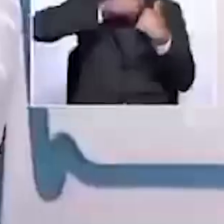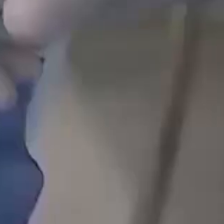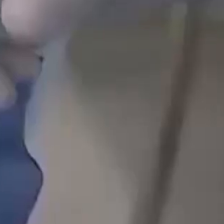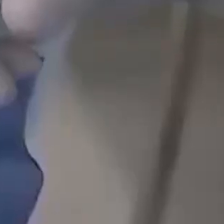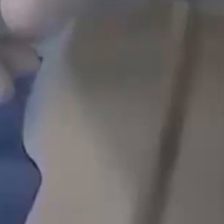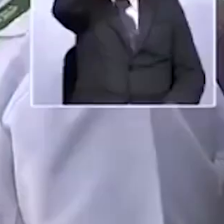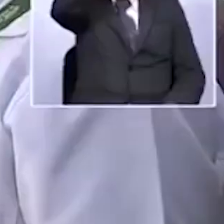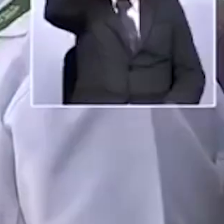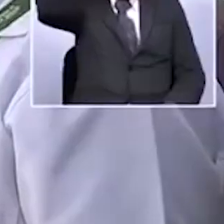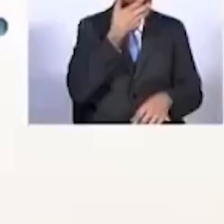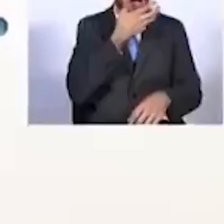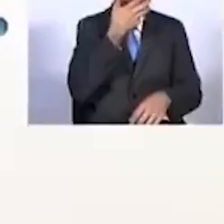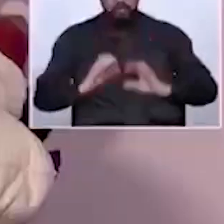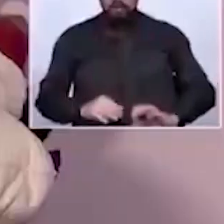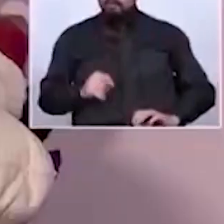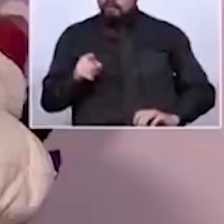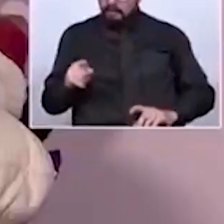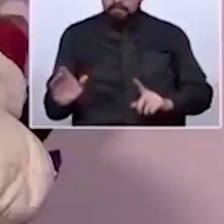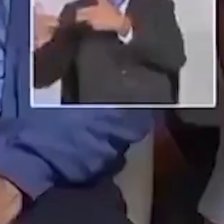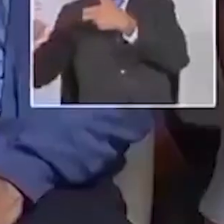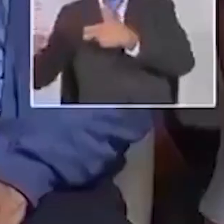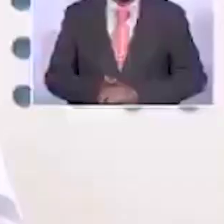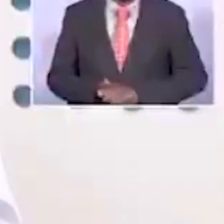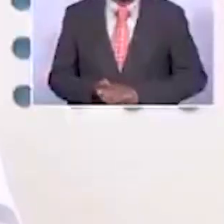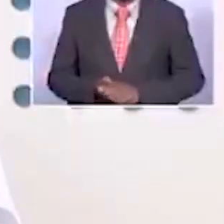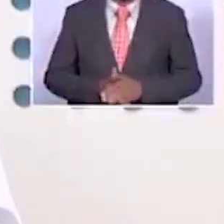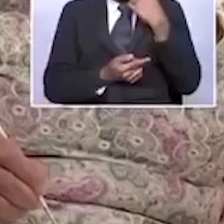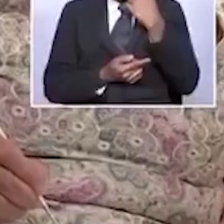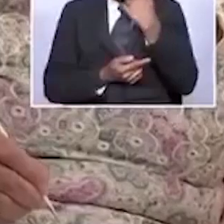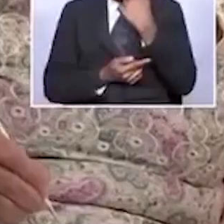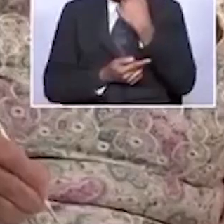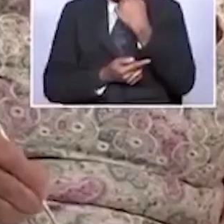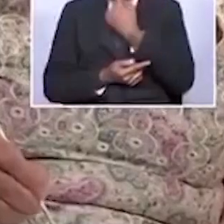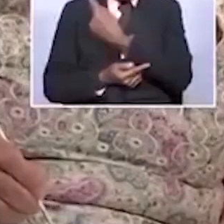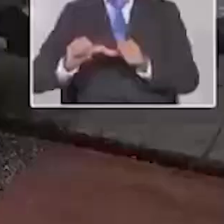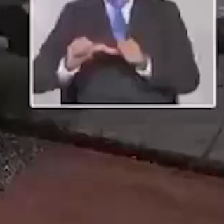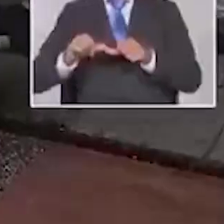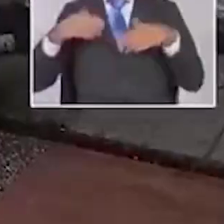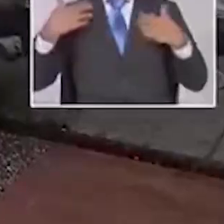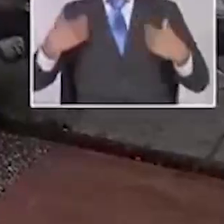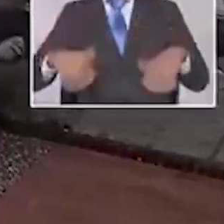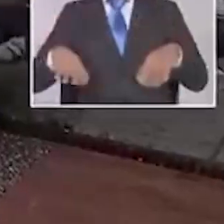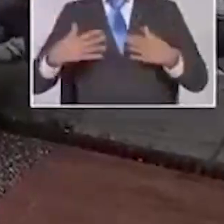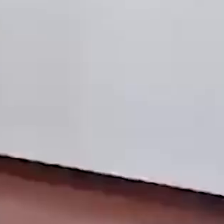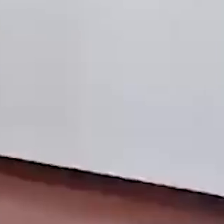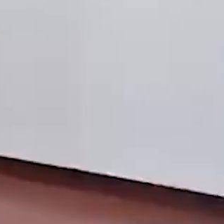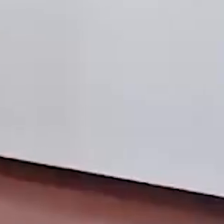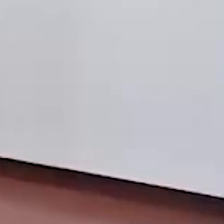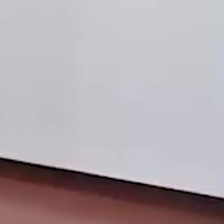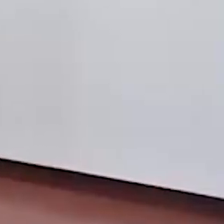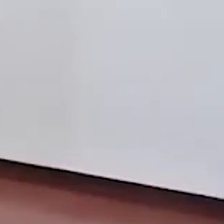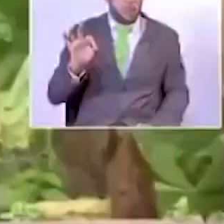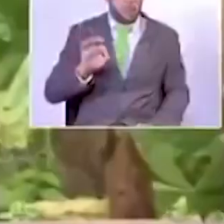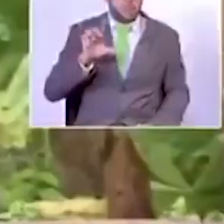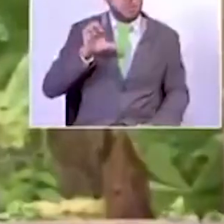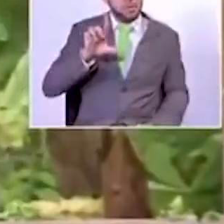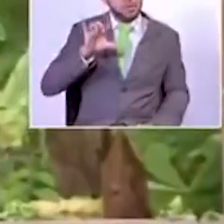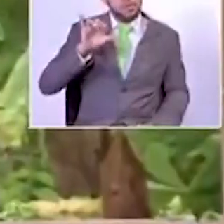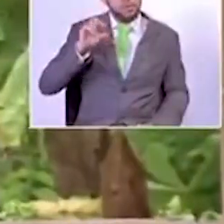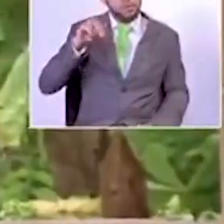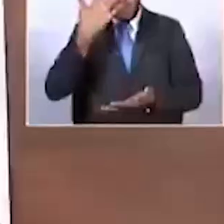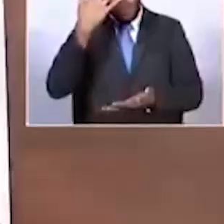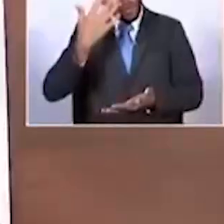nuestra salud de lo más importante y valioso que tenemos durante 20 años hemos llevado mensajes de educación y conciencia a